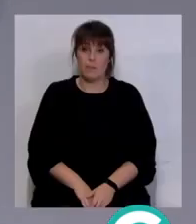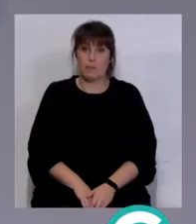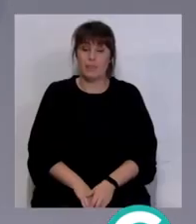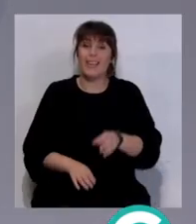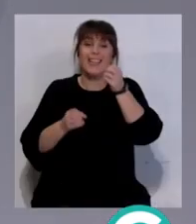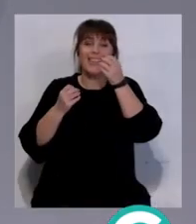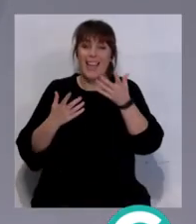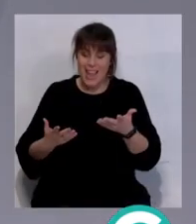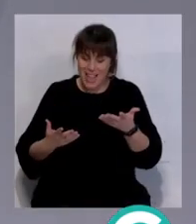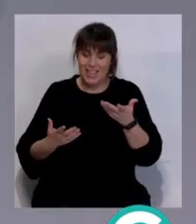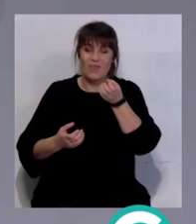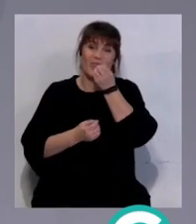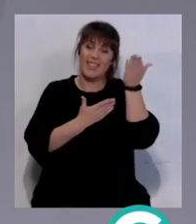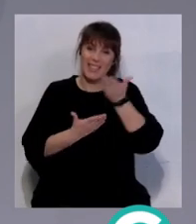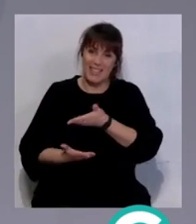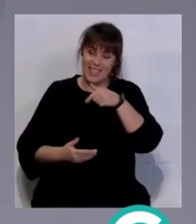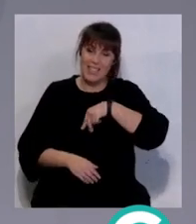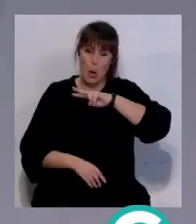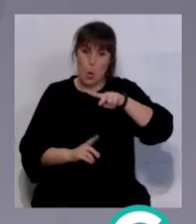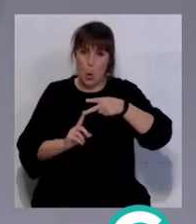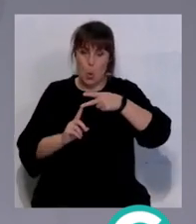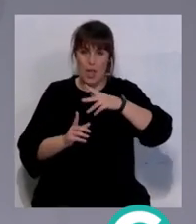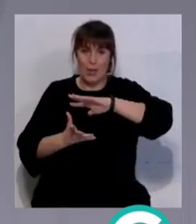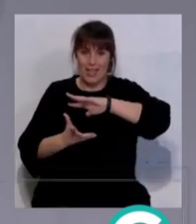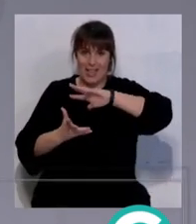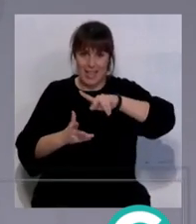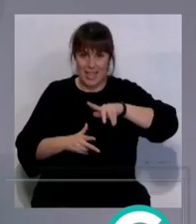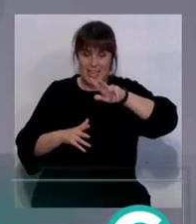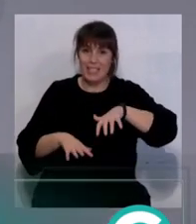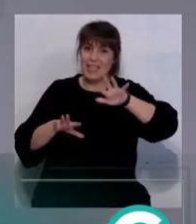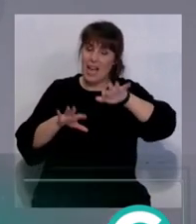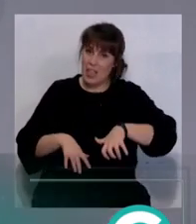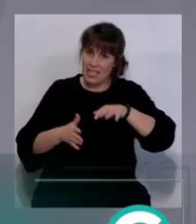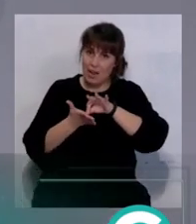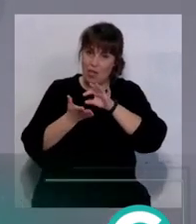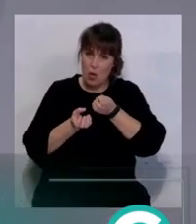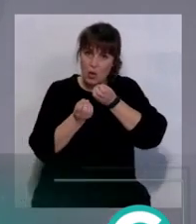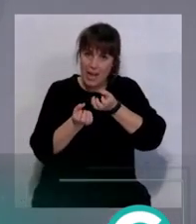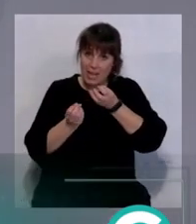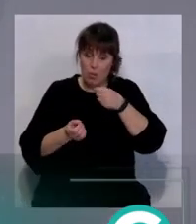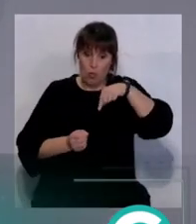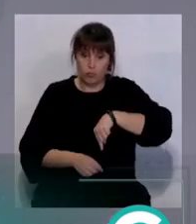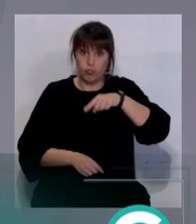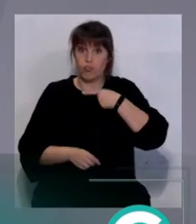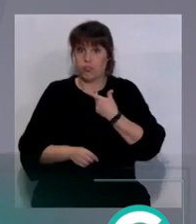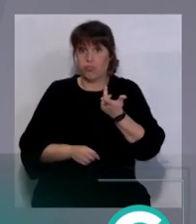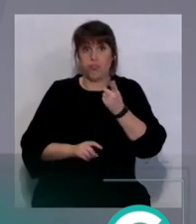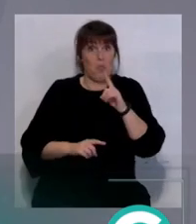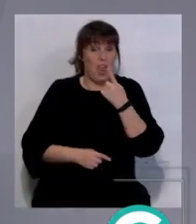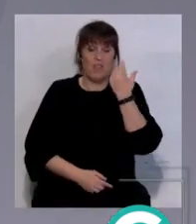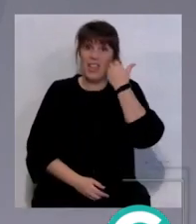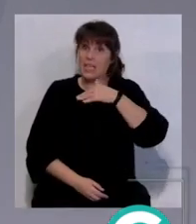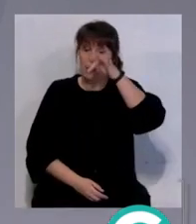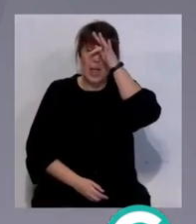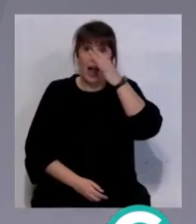¿Qué tal? ¿Cómo están? Les damos la bienvenida a la segunda edición de nuestros servicios informativos. Se lo hemos contado en nuestro sumario, el primer fin de